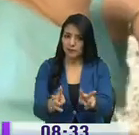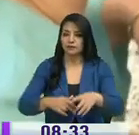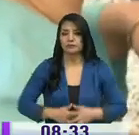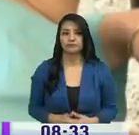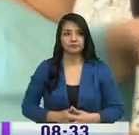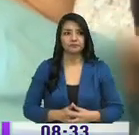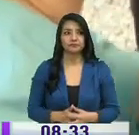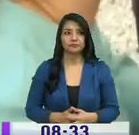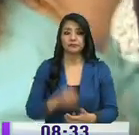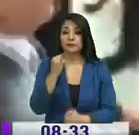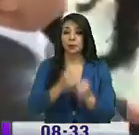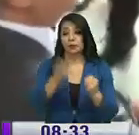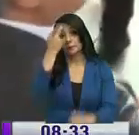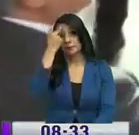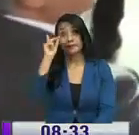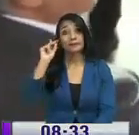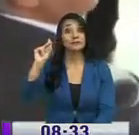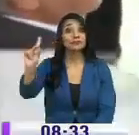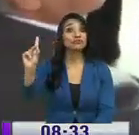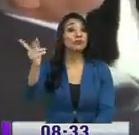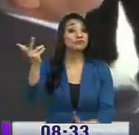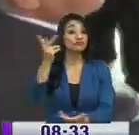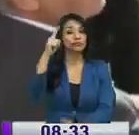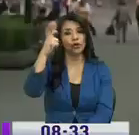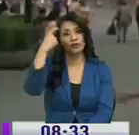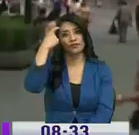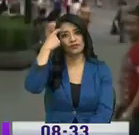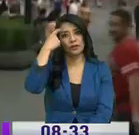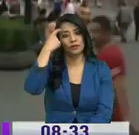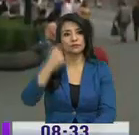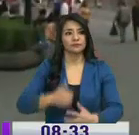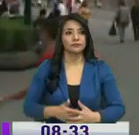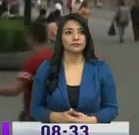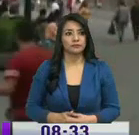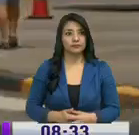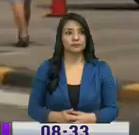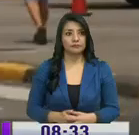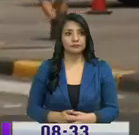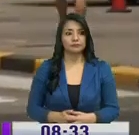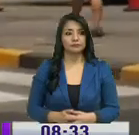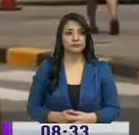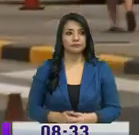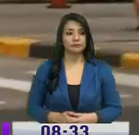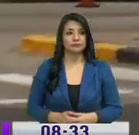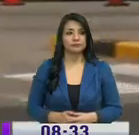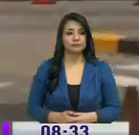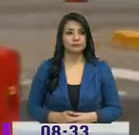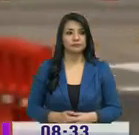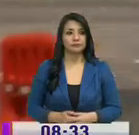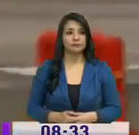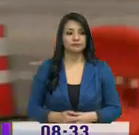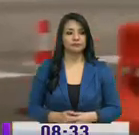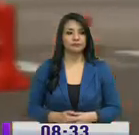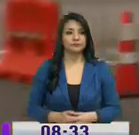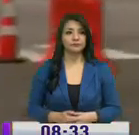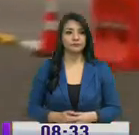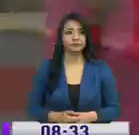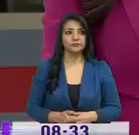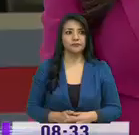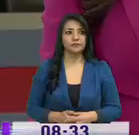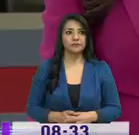última palabra en manos del Ejecutivo, desde El Tremor, de Dos Aguas, informó Jorge